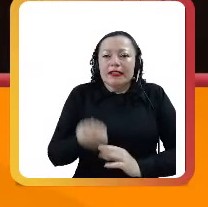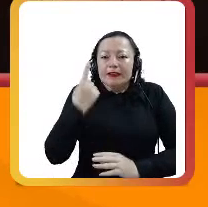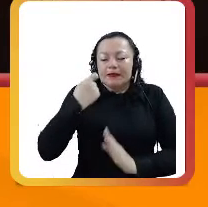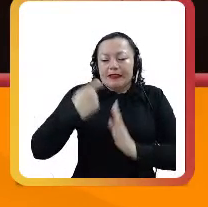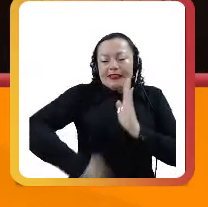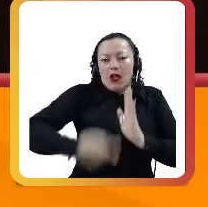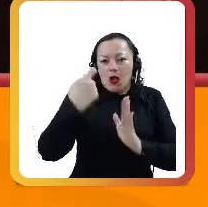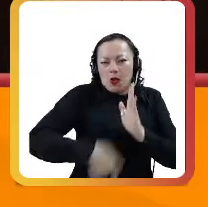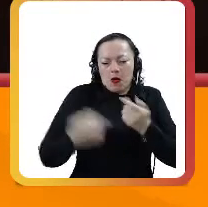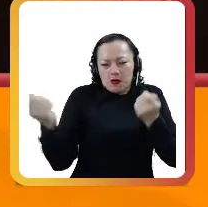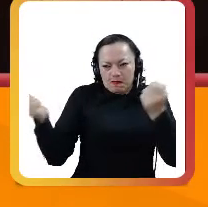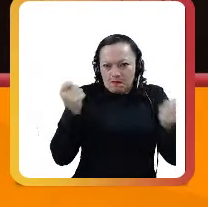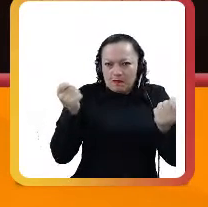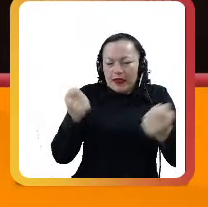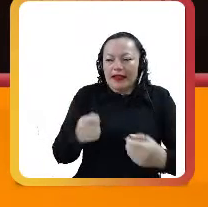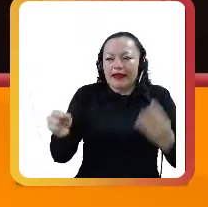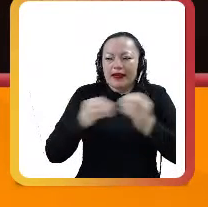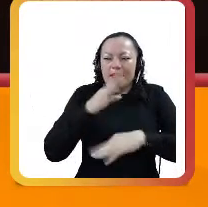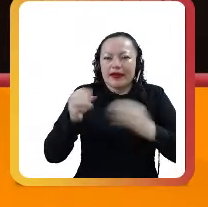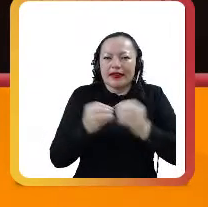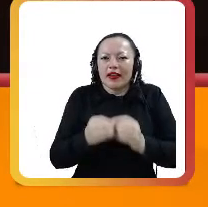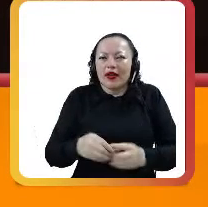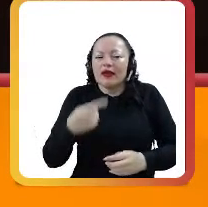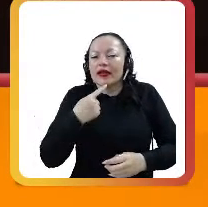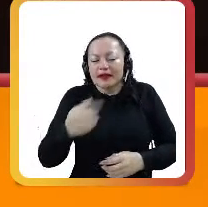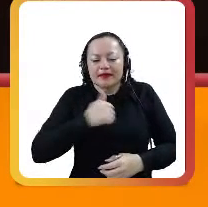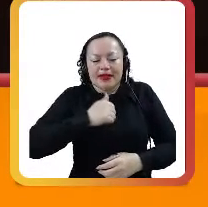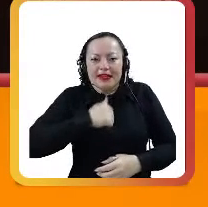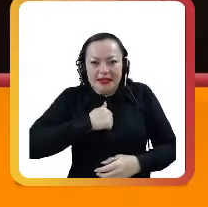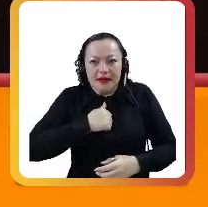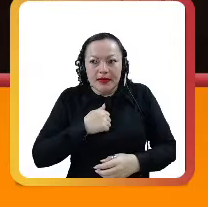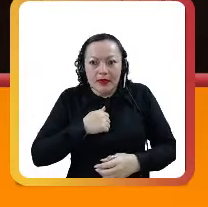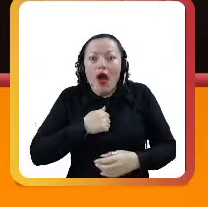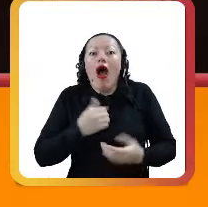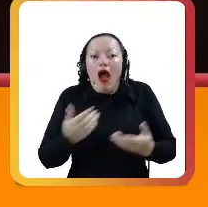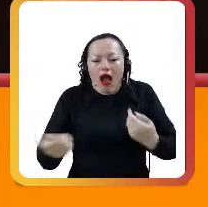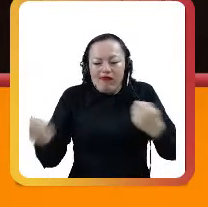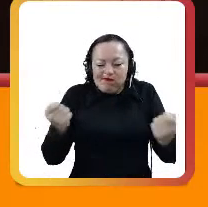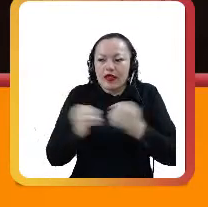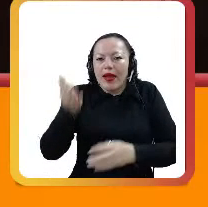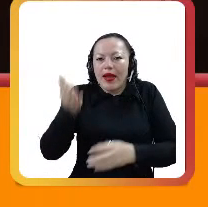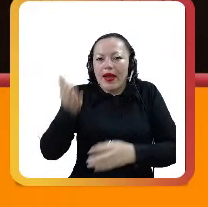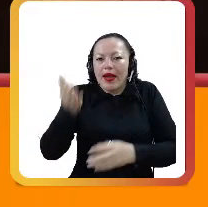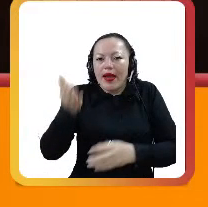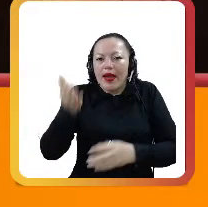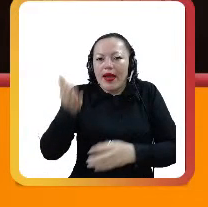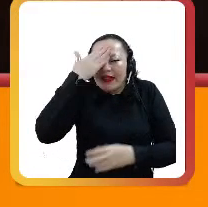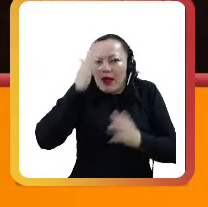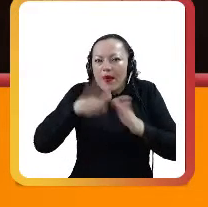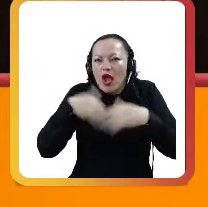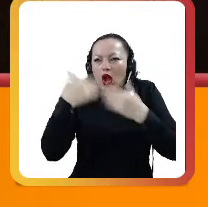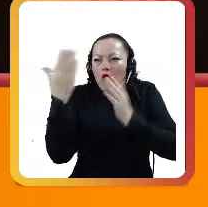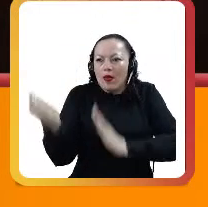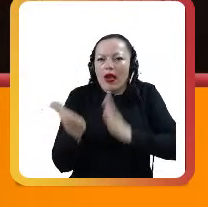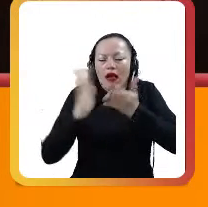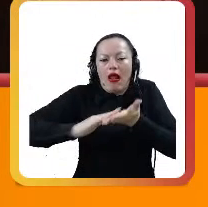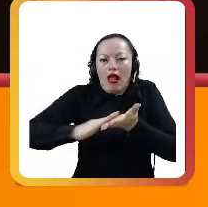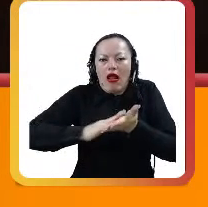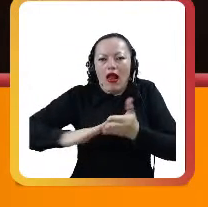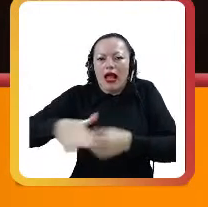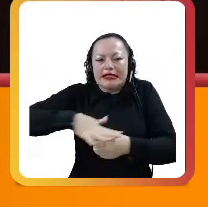autorregular. Entonces, cuando tenemos control total sobre sí mismos, estamos hechos porque sabemos cómo afrontar alguna